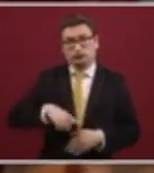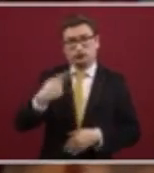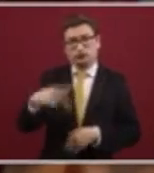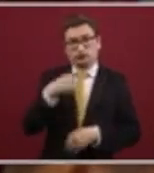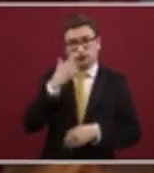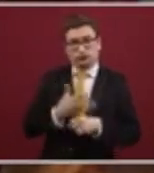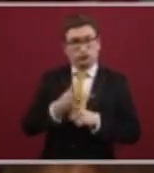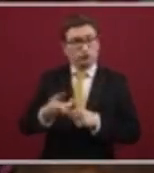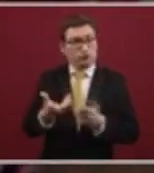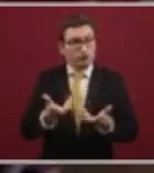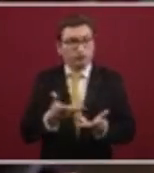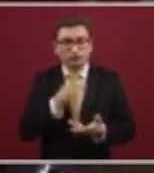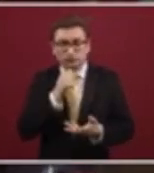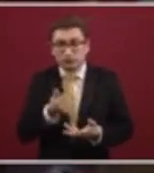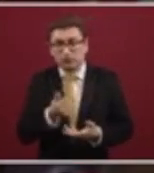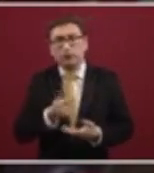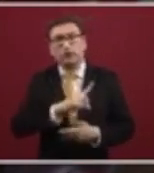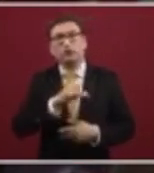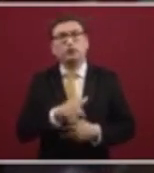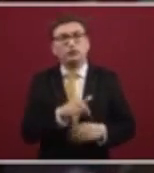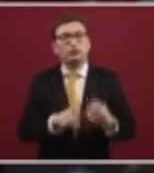no es así, caemos